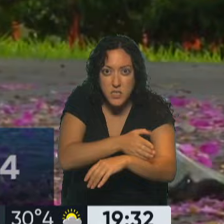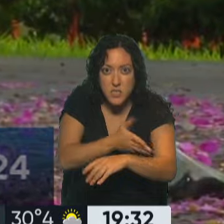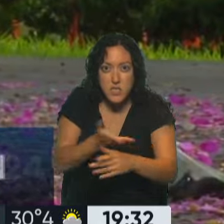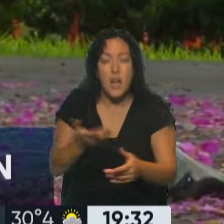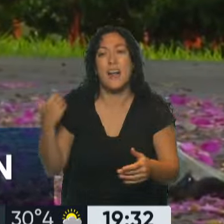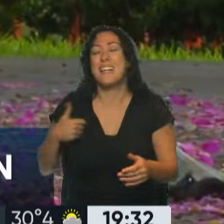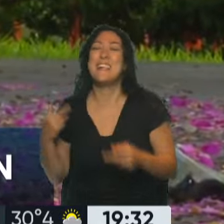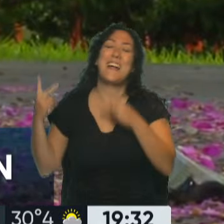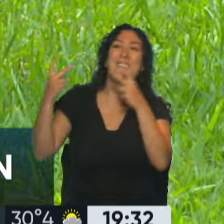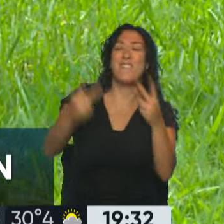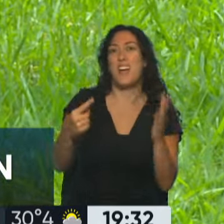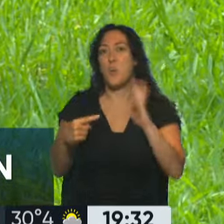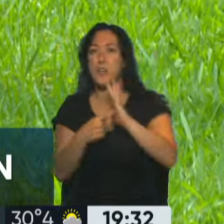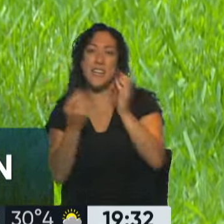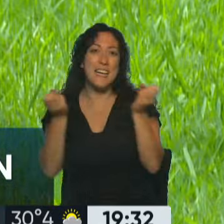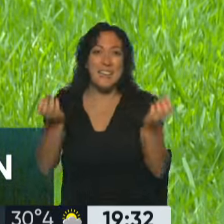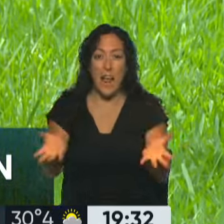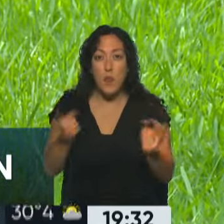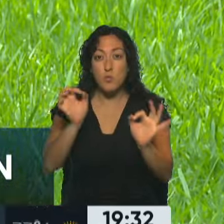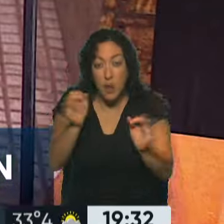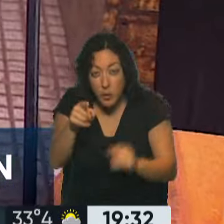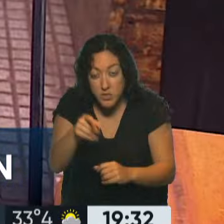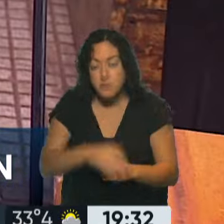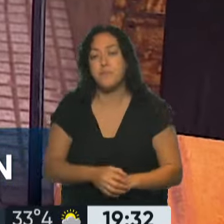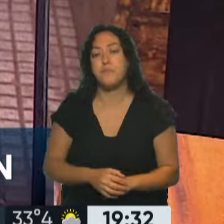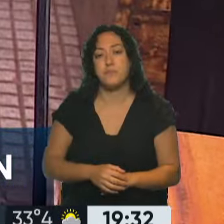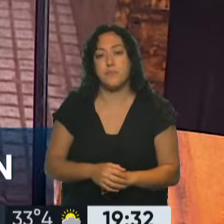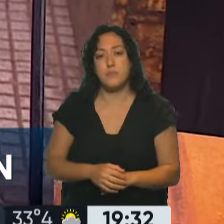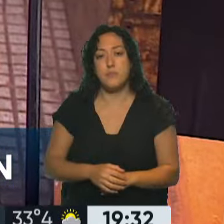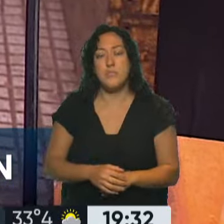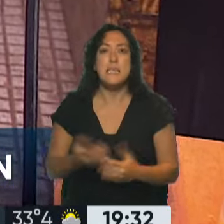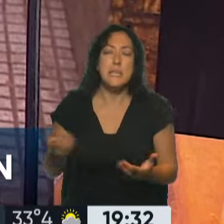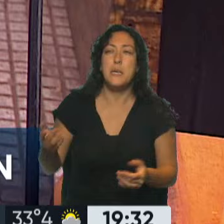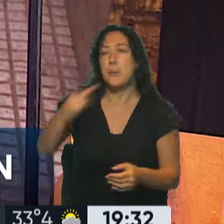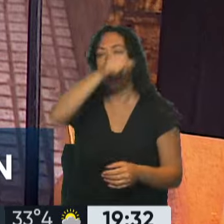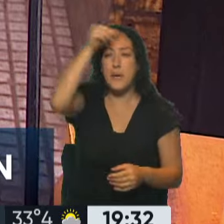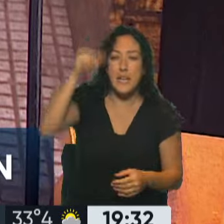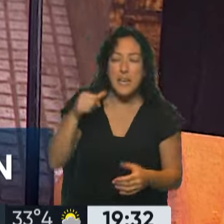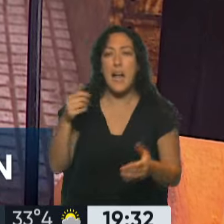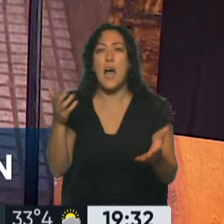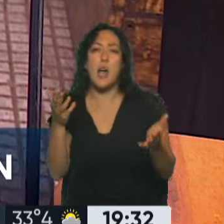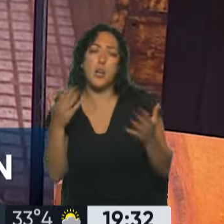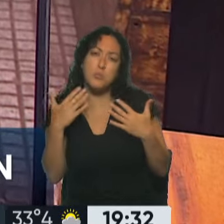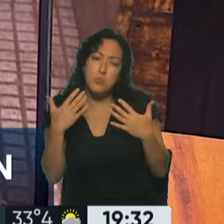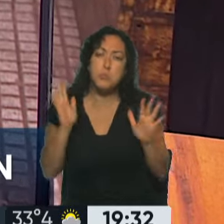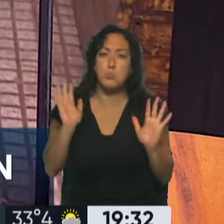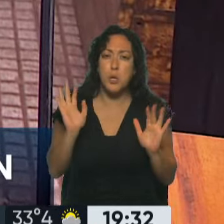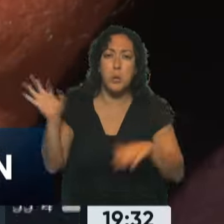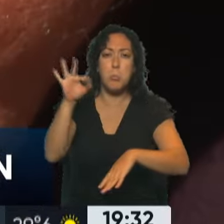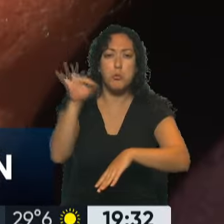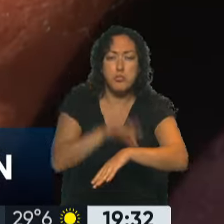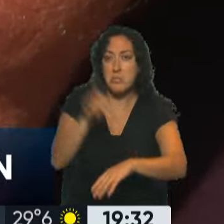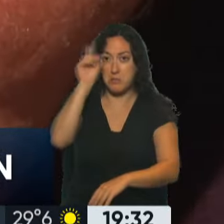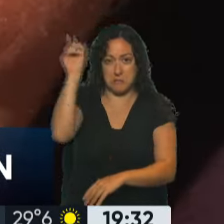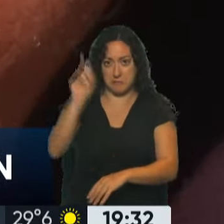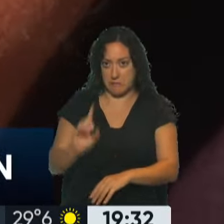Argentina voy a Buenos Aires Cómo está todo esto s que estaba un poquito de verano ya el calor había mermado un poquito pero los mosquitos no tenía consciente